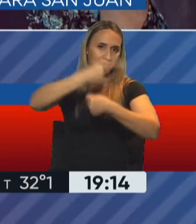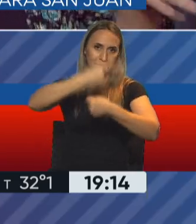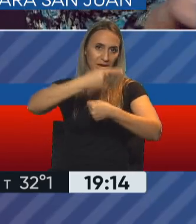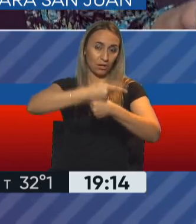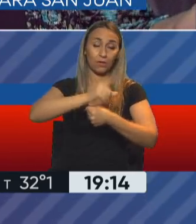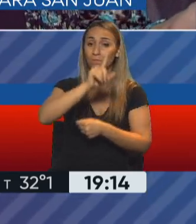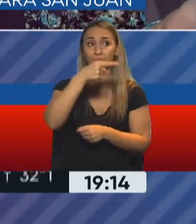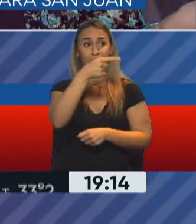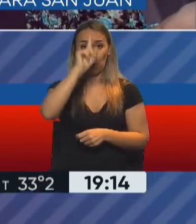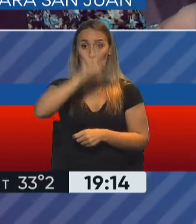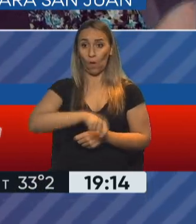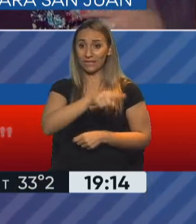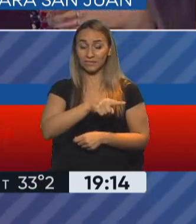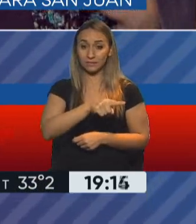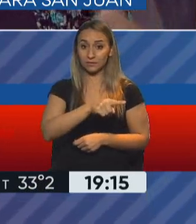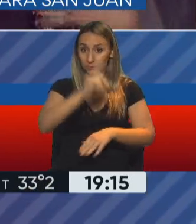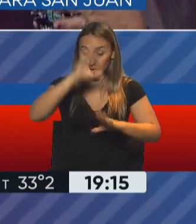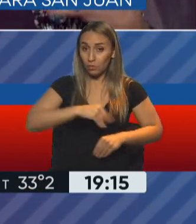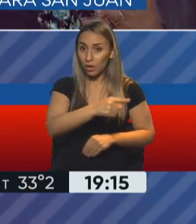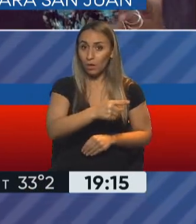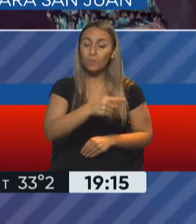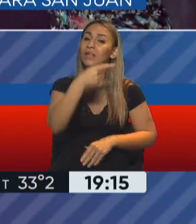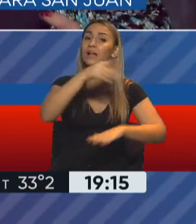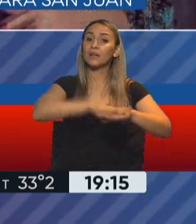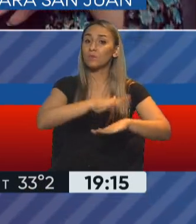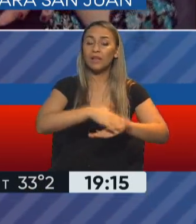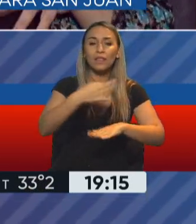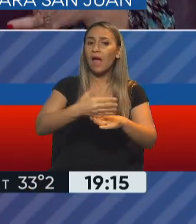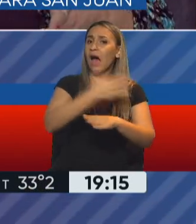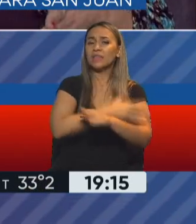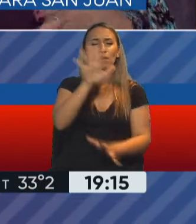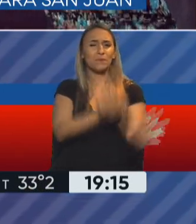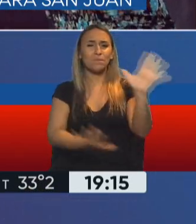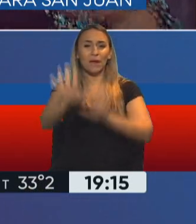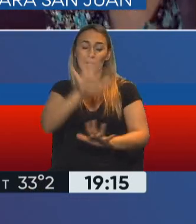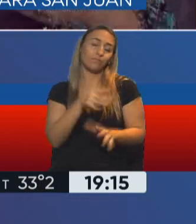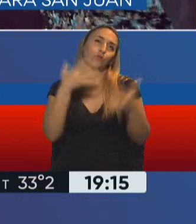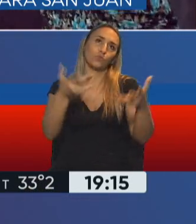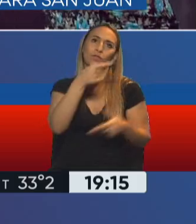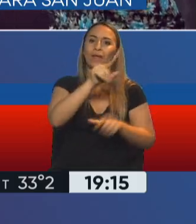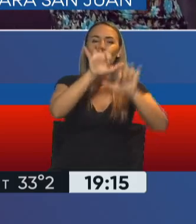¿Por qué? Y porque está a cargo, tenía que tener todo hecho. Si bien no es el que tipea, pero